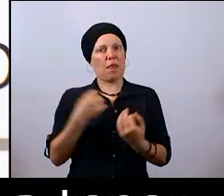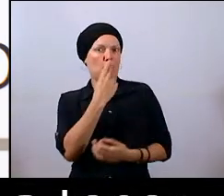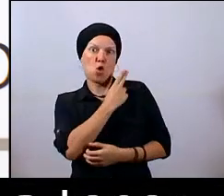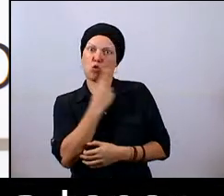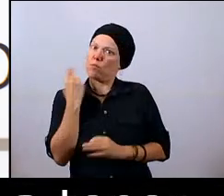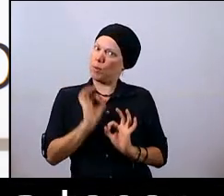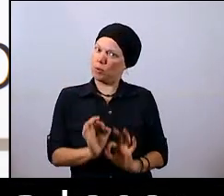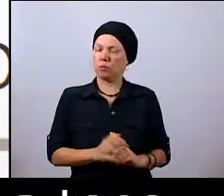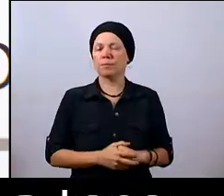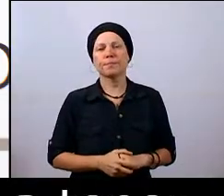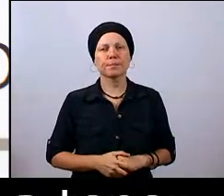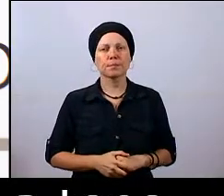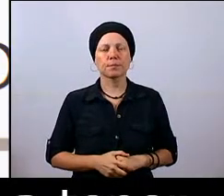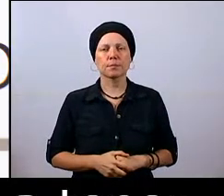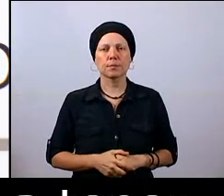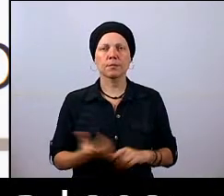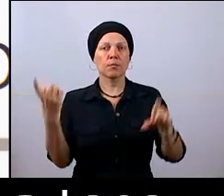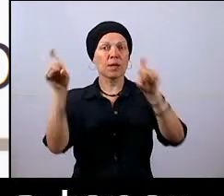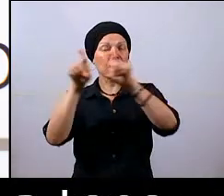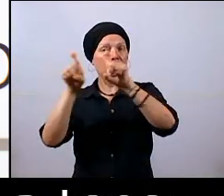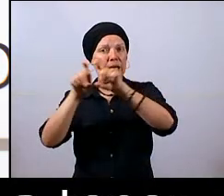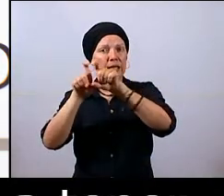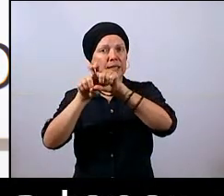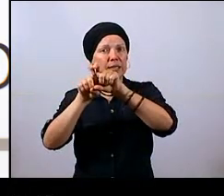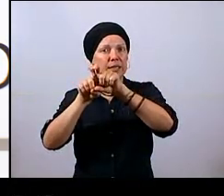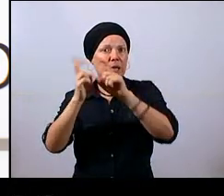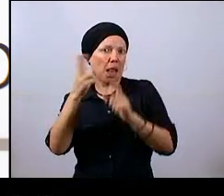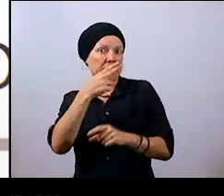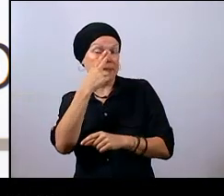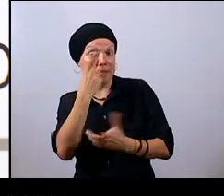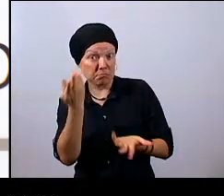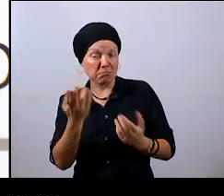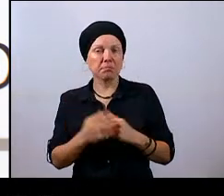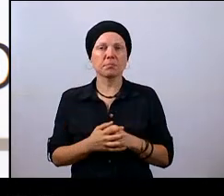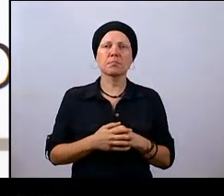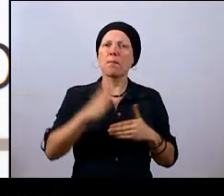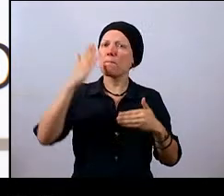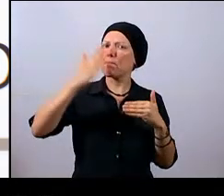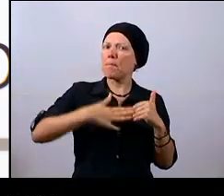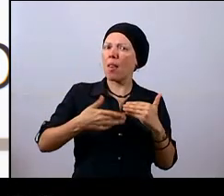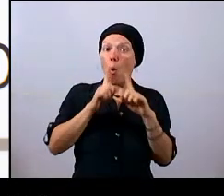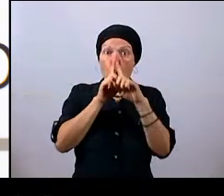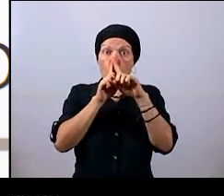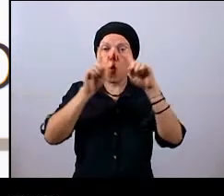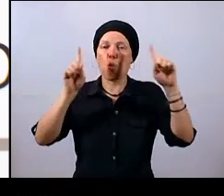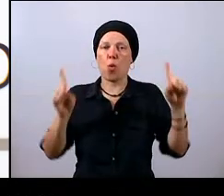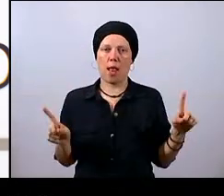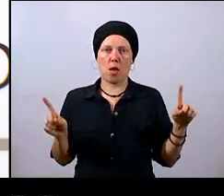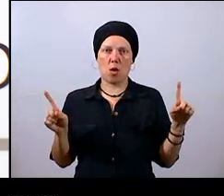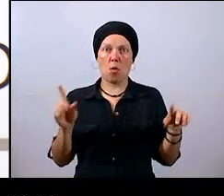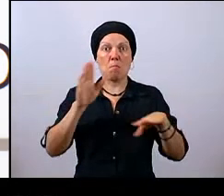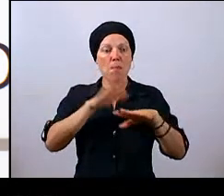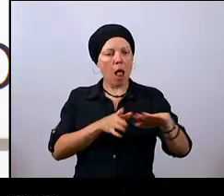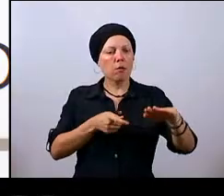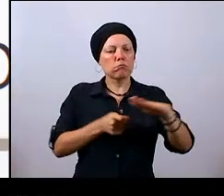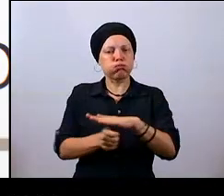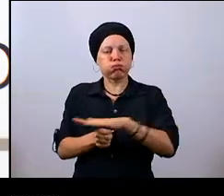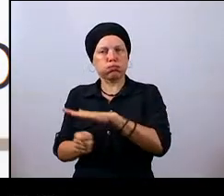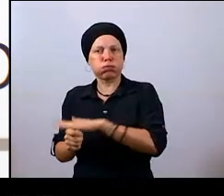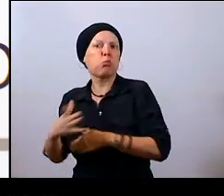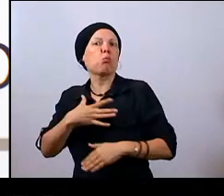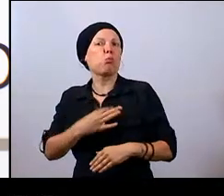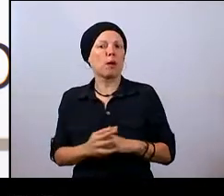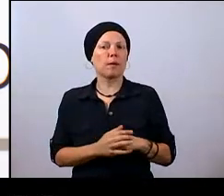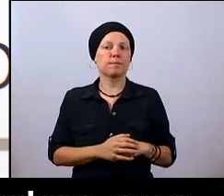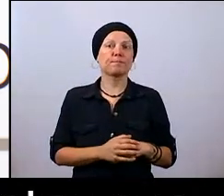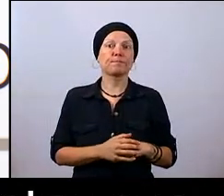alumnos. Las entidades interesadas tendrán un plazo de 1 año para presentar sus solicitudes